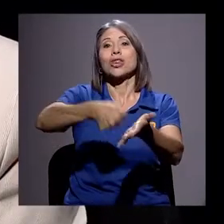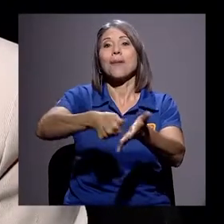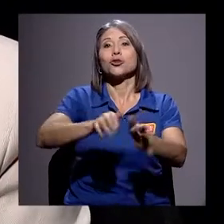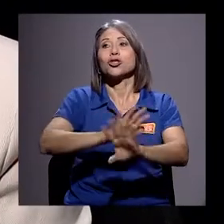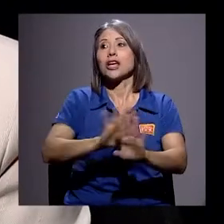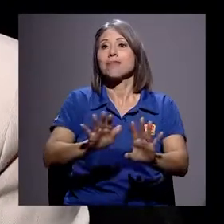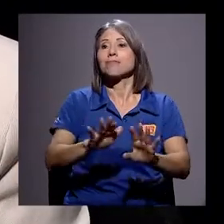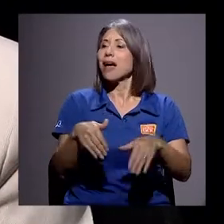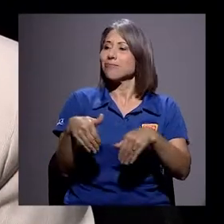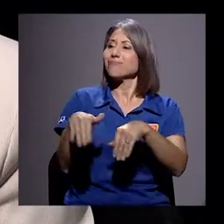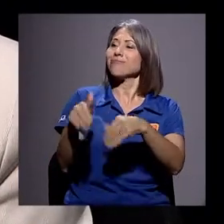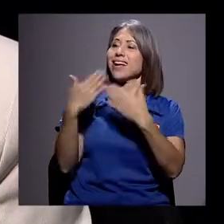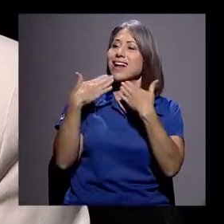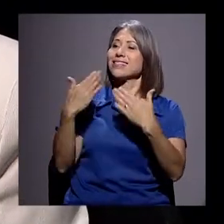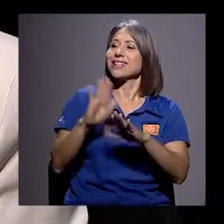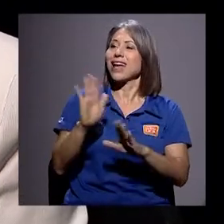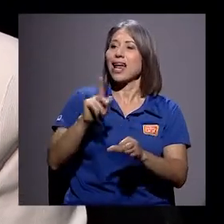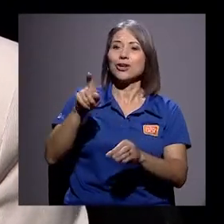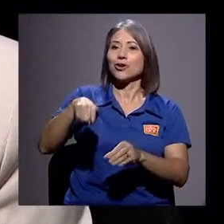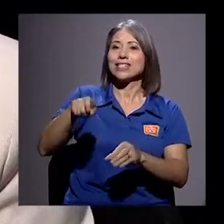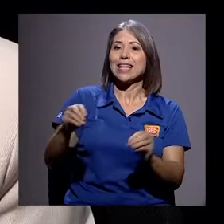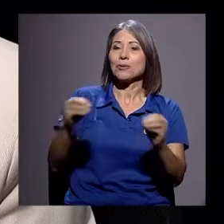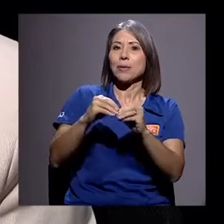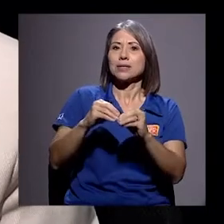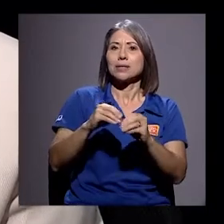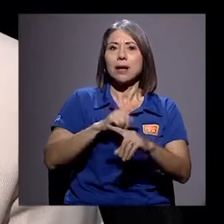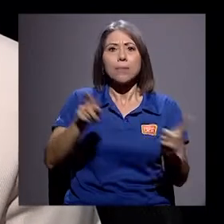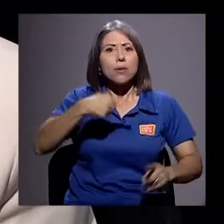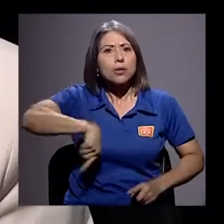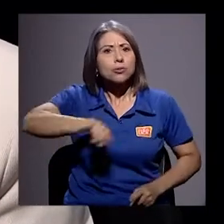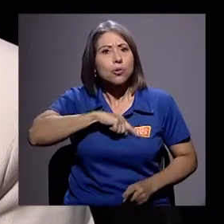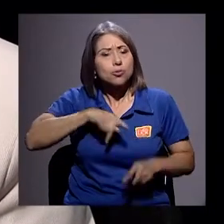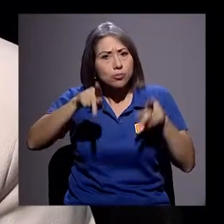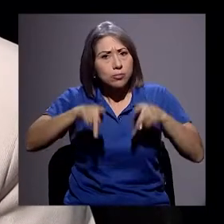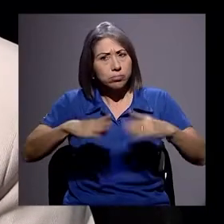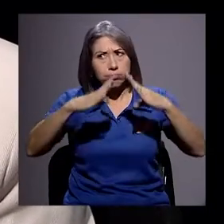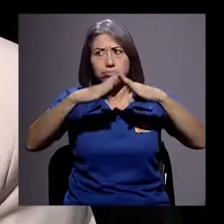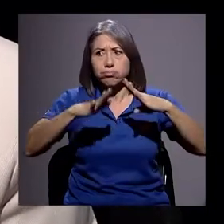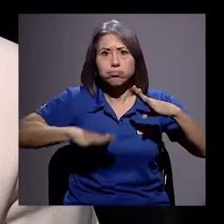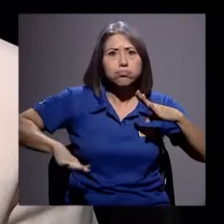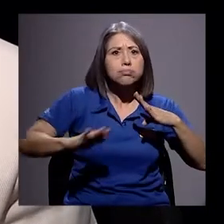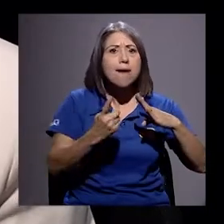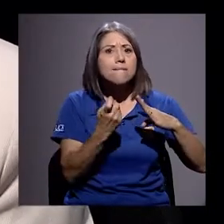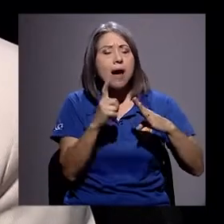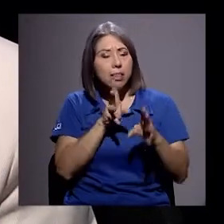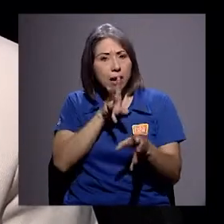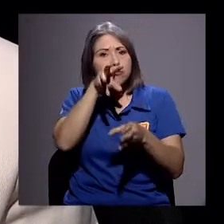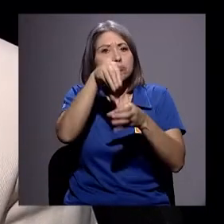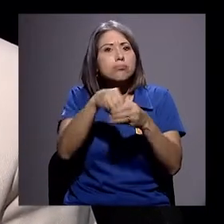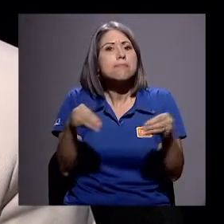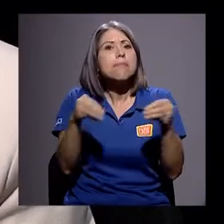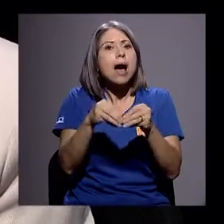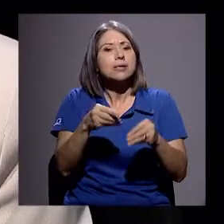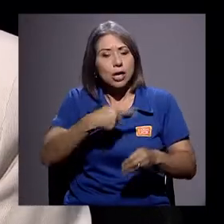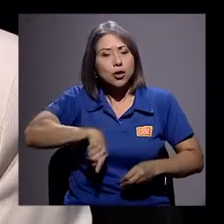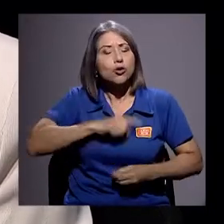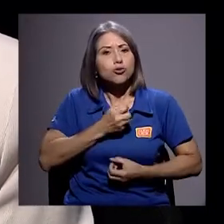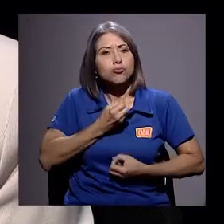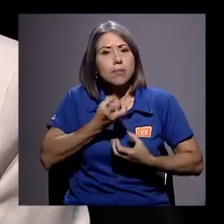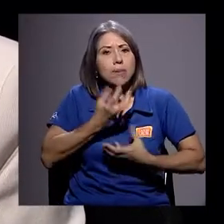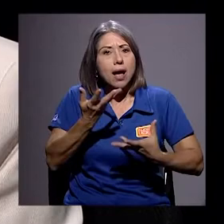necesitamos más aquí seguimos y los ciudadanos nos ha faltado a involucrarnos más alzar más nuestra voz